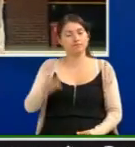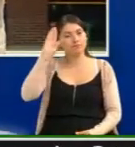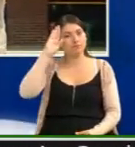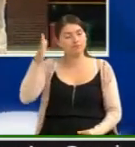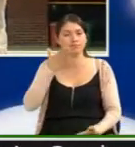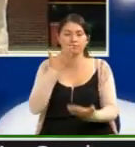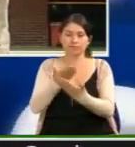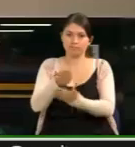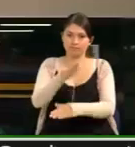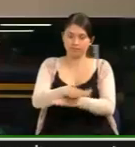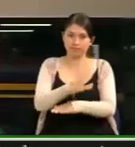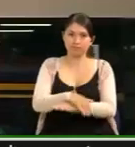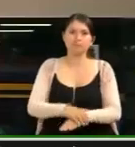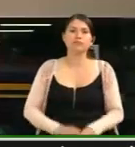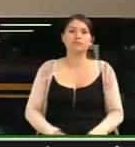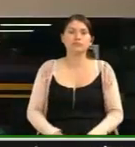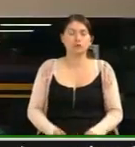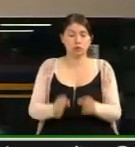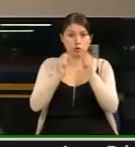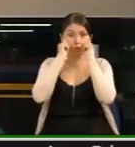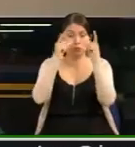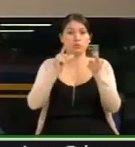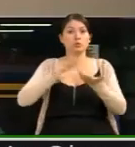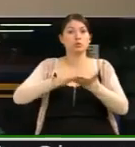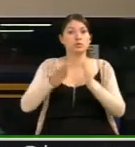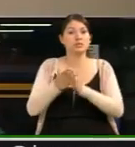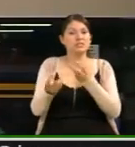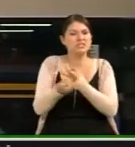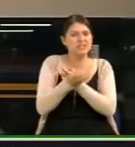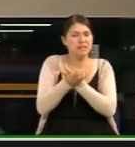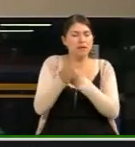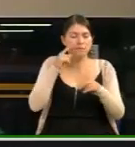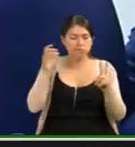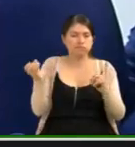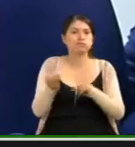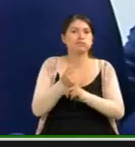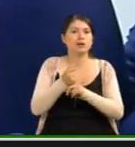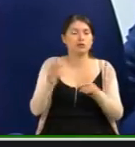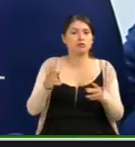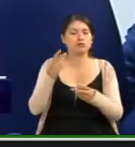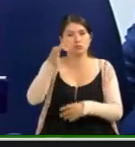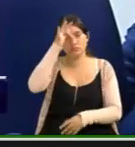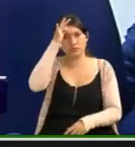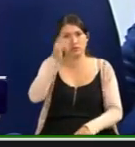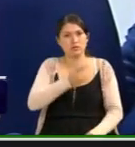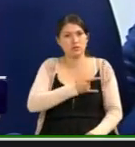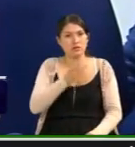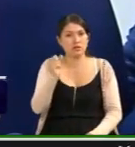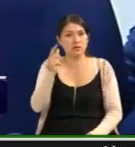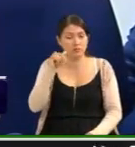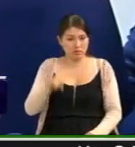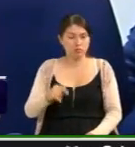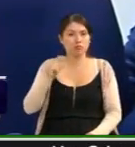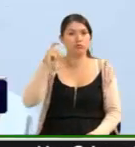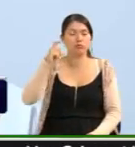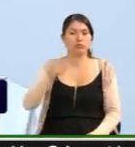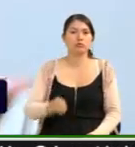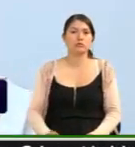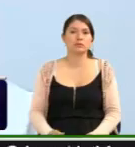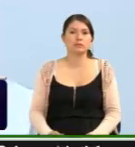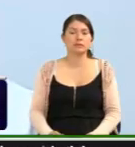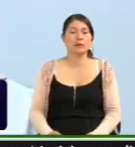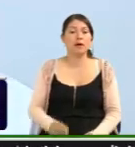Hola, ¿qué tal? Muy buenas tardes. Sorpresa en la comunidad científica, confirmaron las autoridades del Hospital Erasmo Meoz, aquí en Cúcuta.